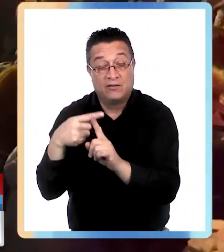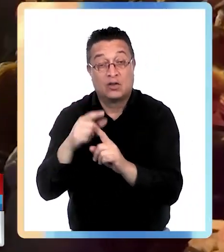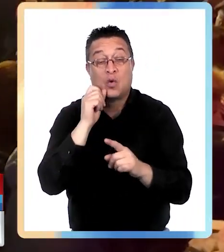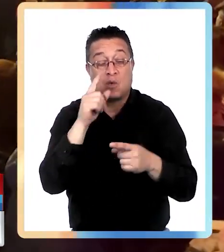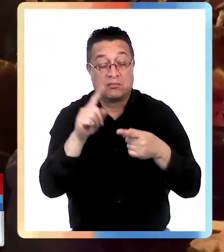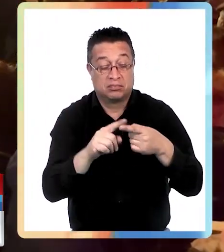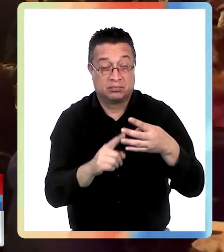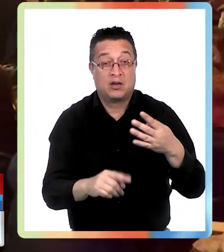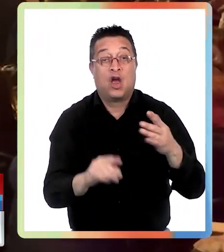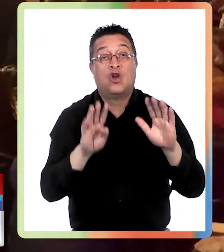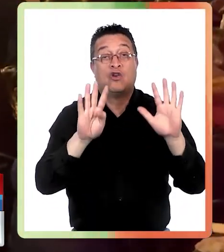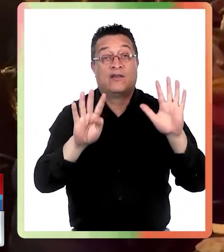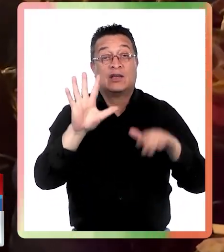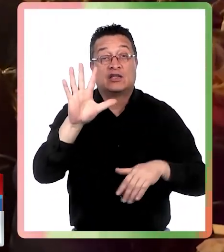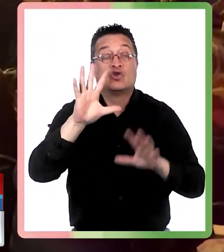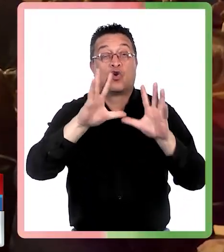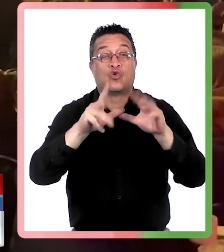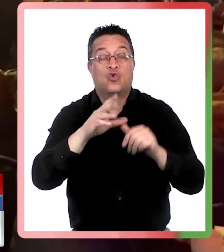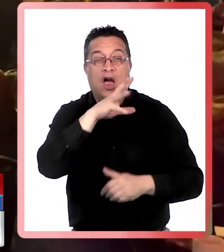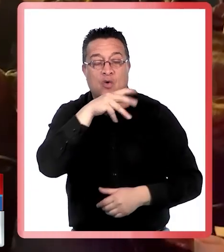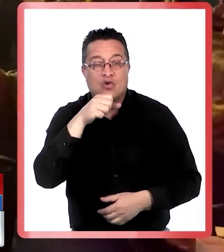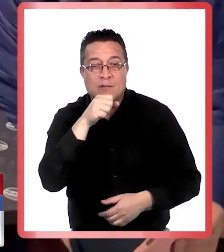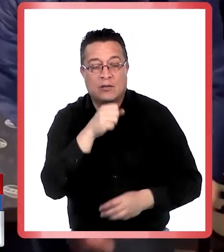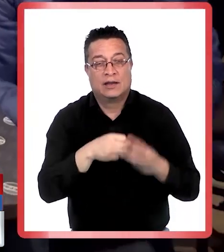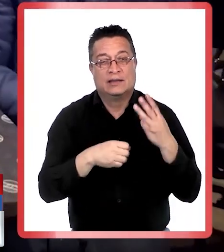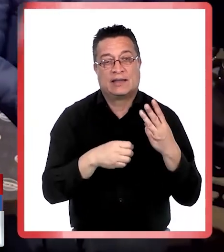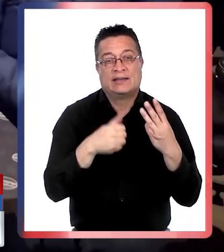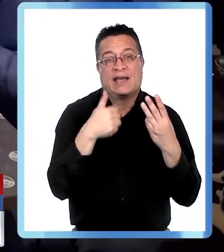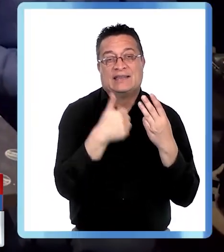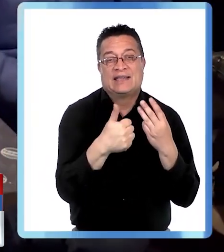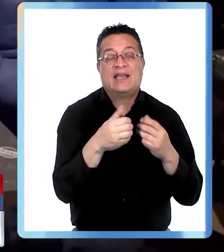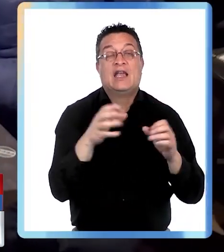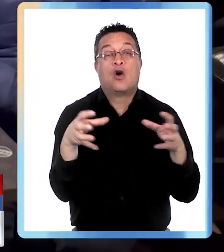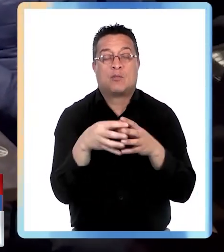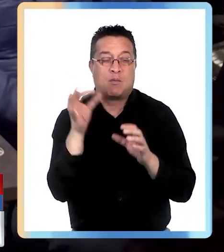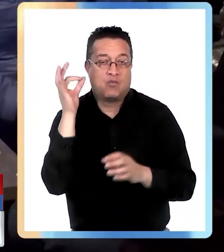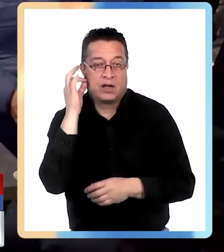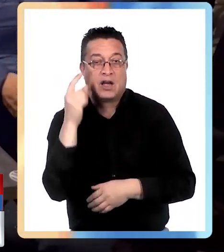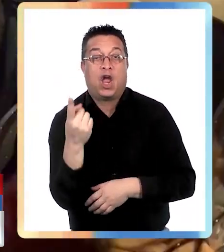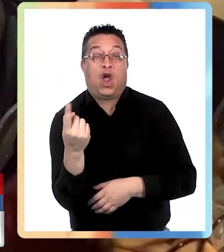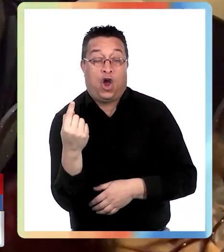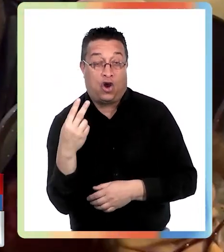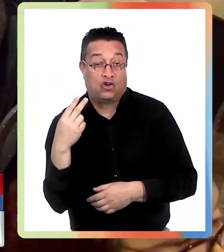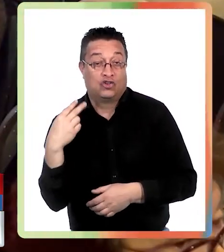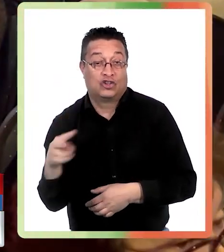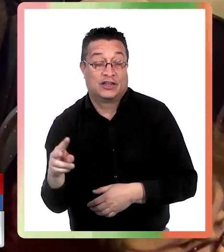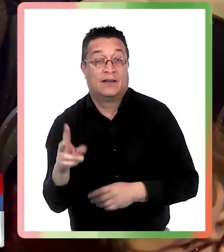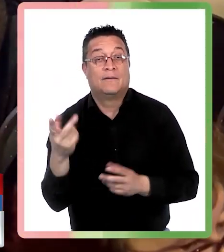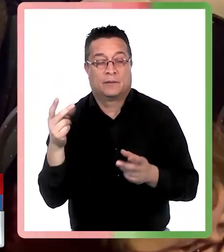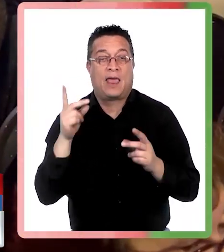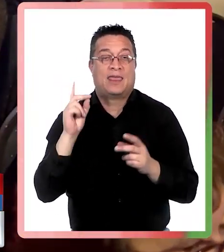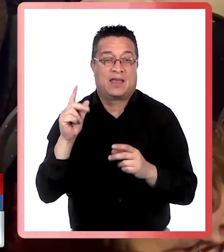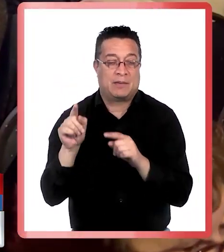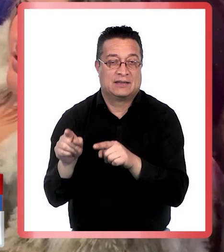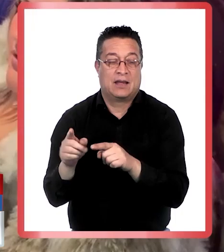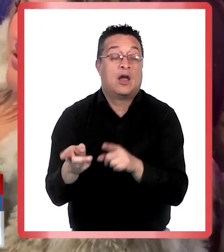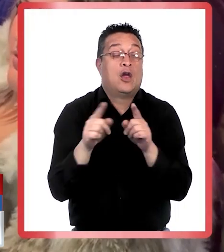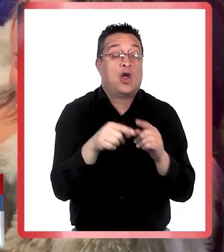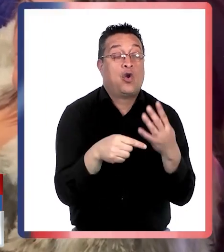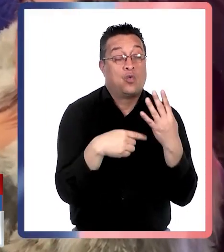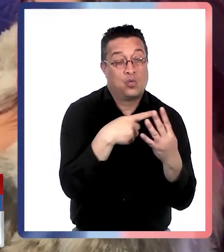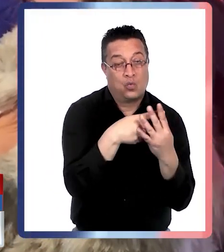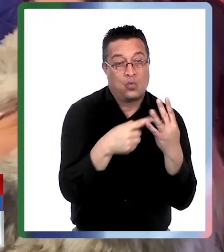beneficiadas se encuentran 95 clubes de adulto mayor 36 agrupaciones de mujeres 11 al ámbito de la